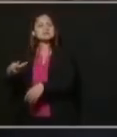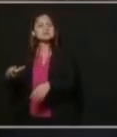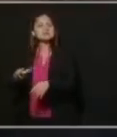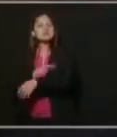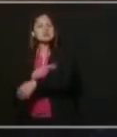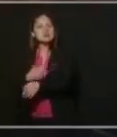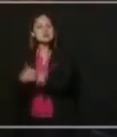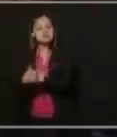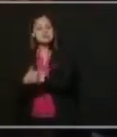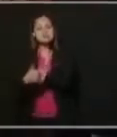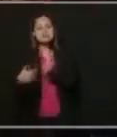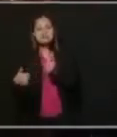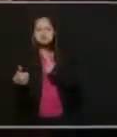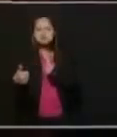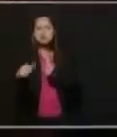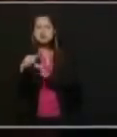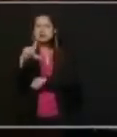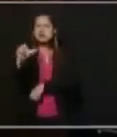cometen el error